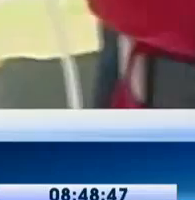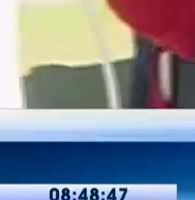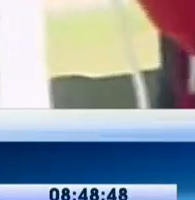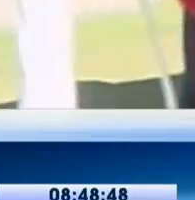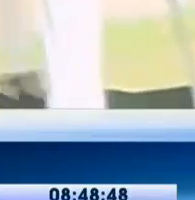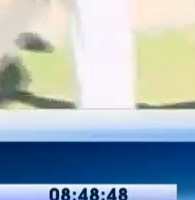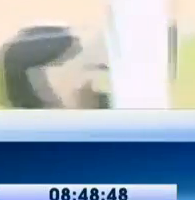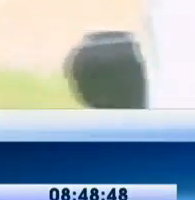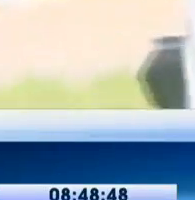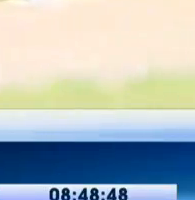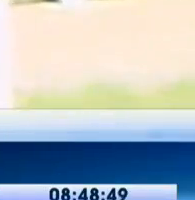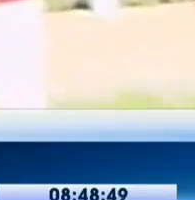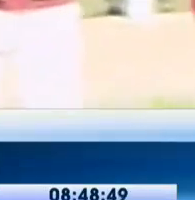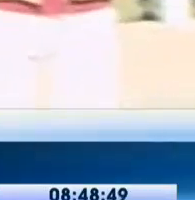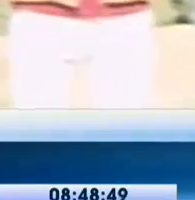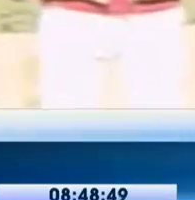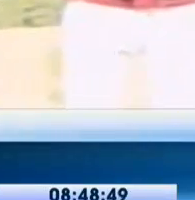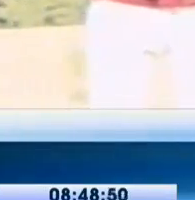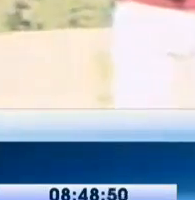estrella.